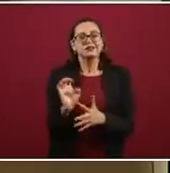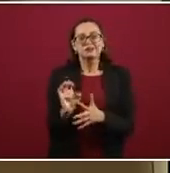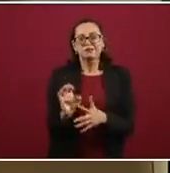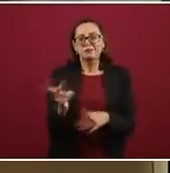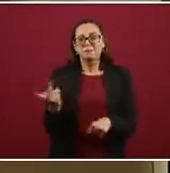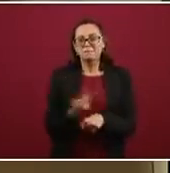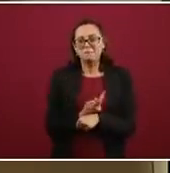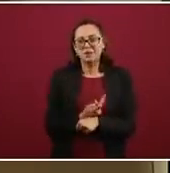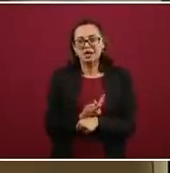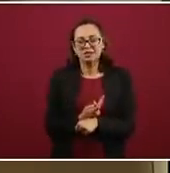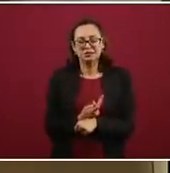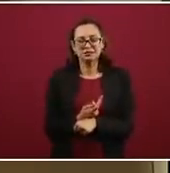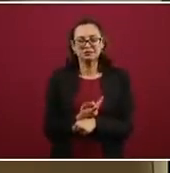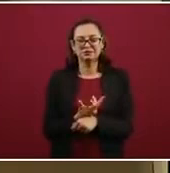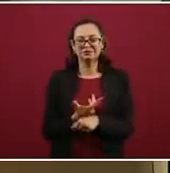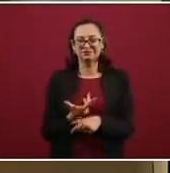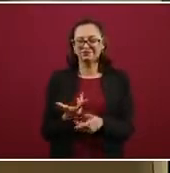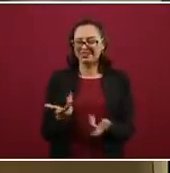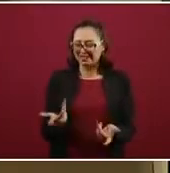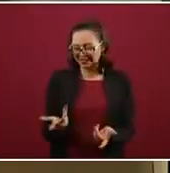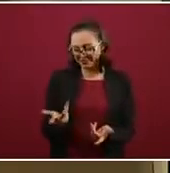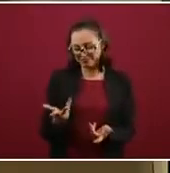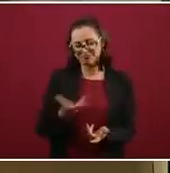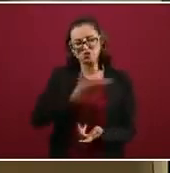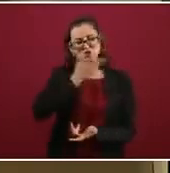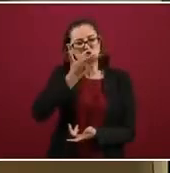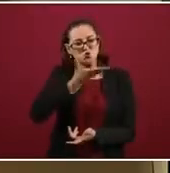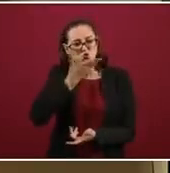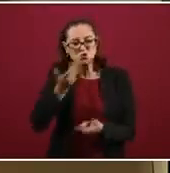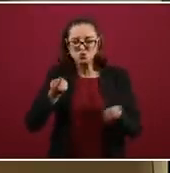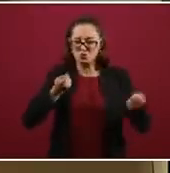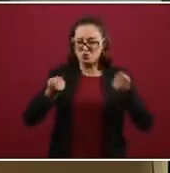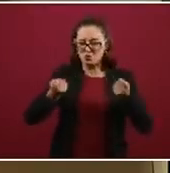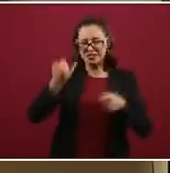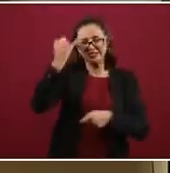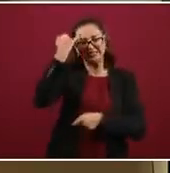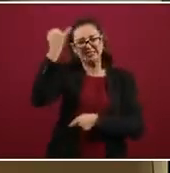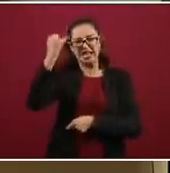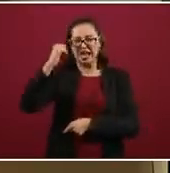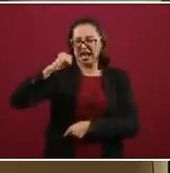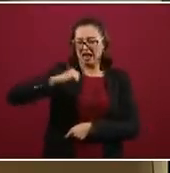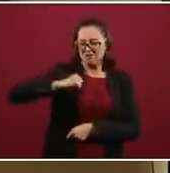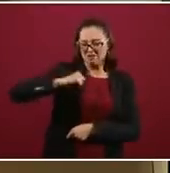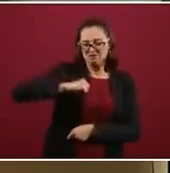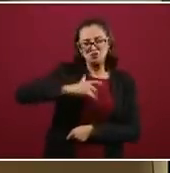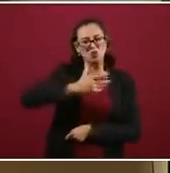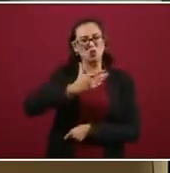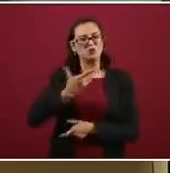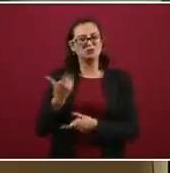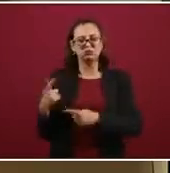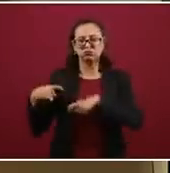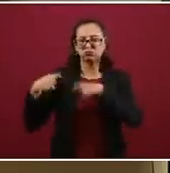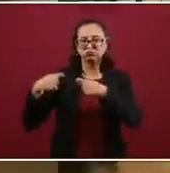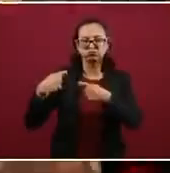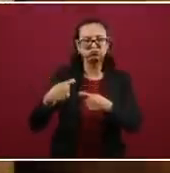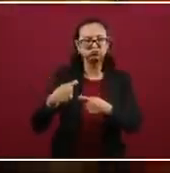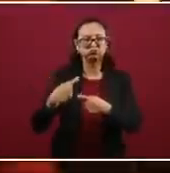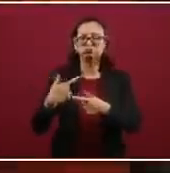de ser, antiguas estructuras de control, de ideas, de costumbres, se vienen